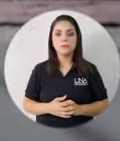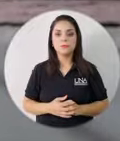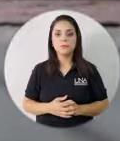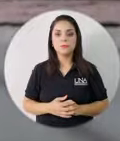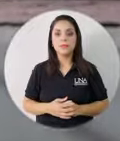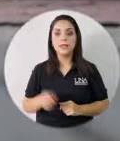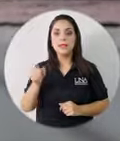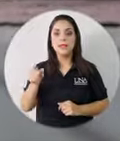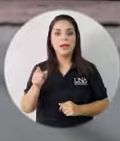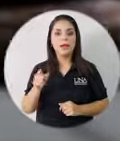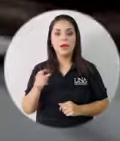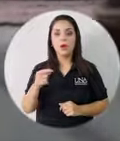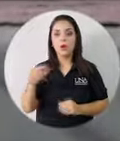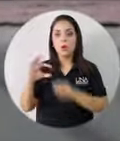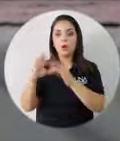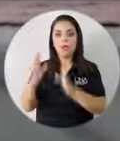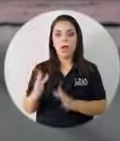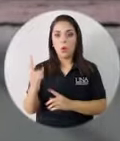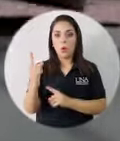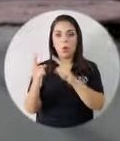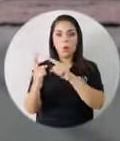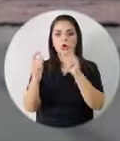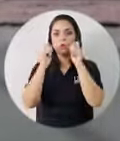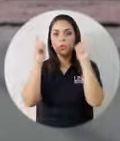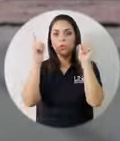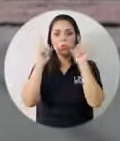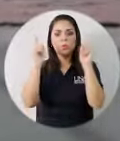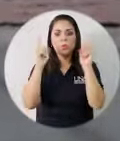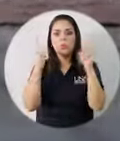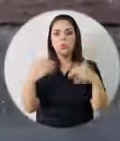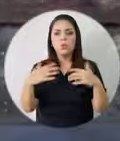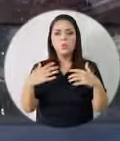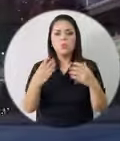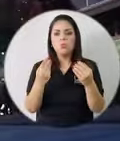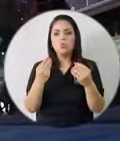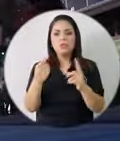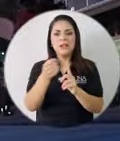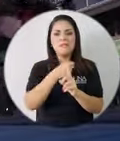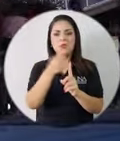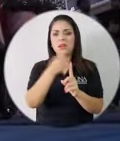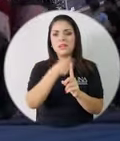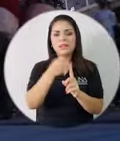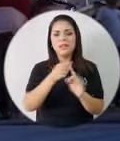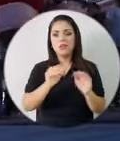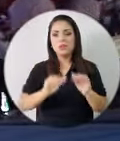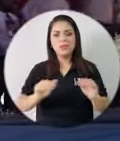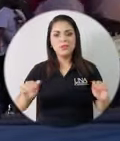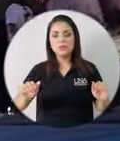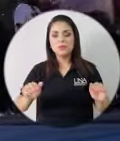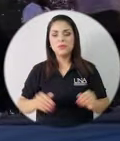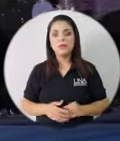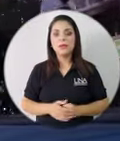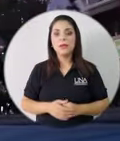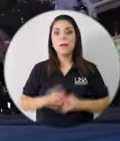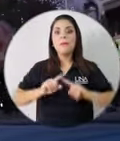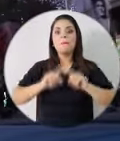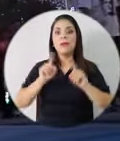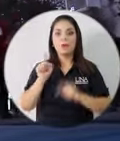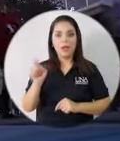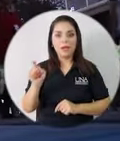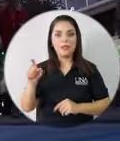Y estaba sorprendido por el nivel de violencia que se estaba ejerciendo sobre niños y niñas. Pero él